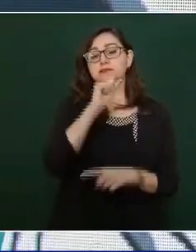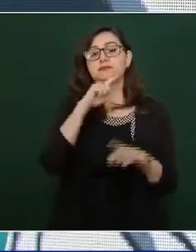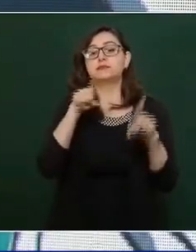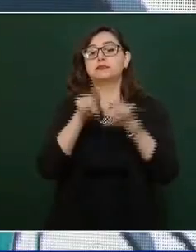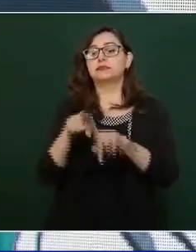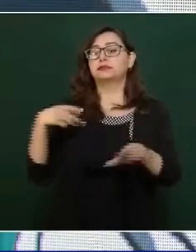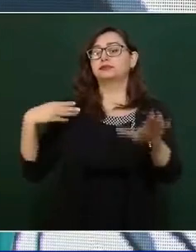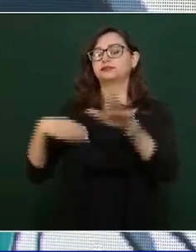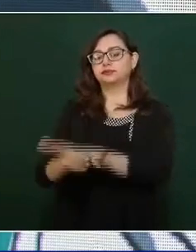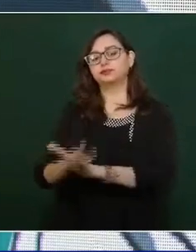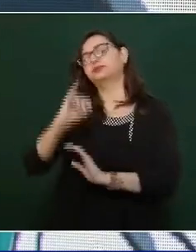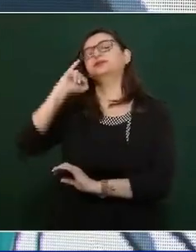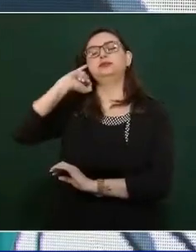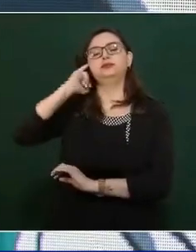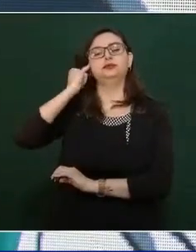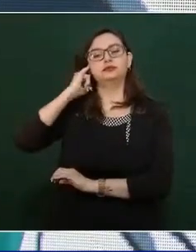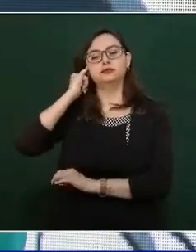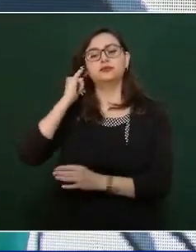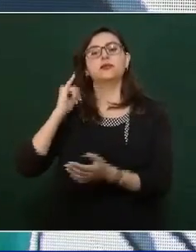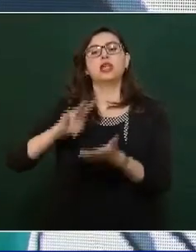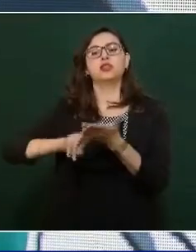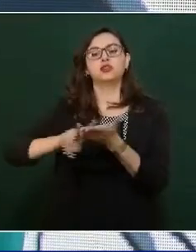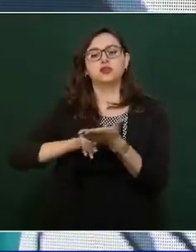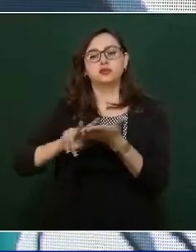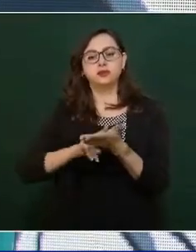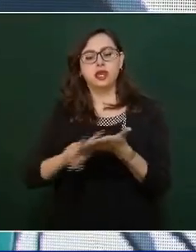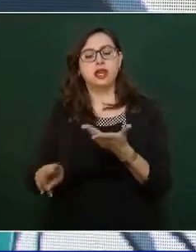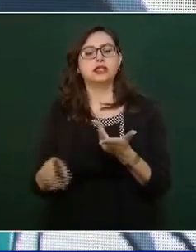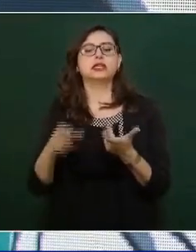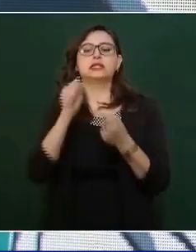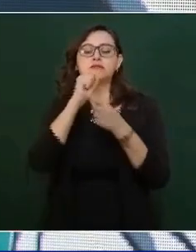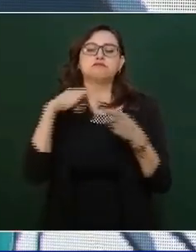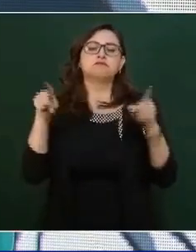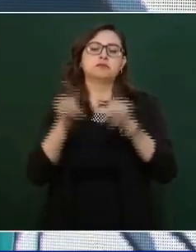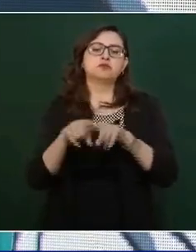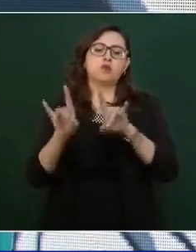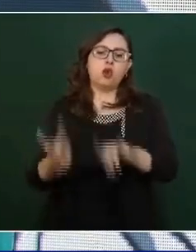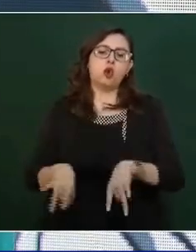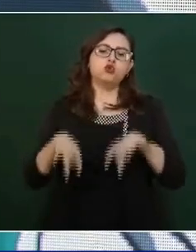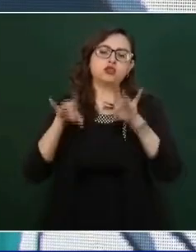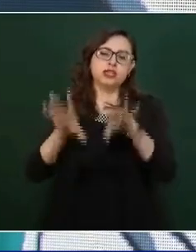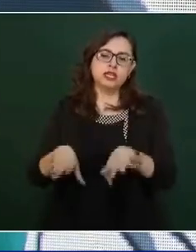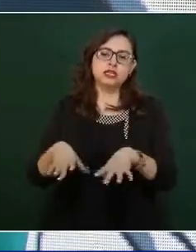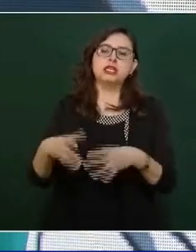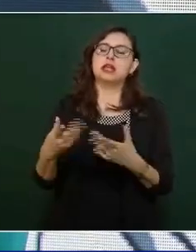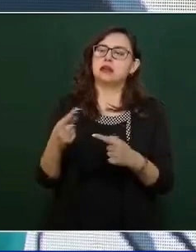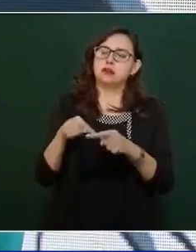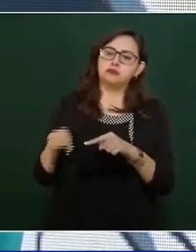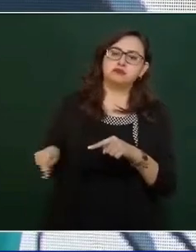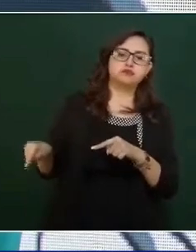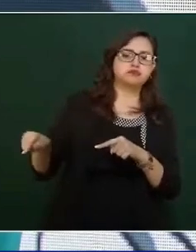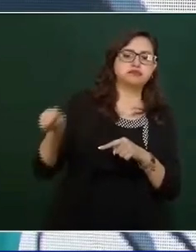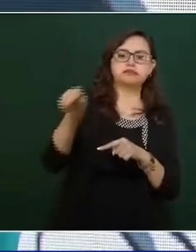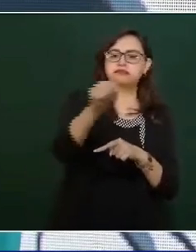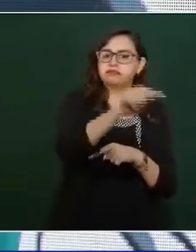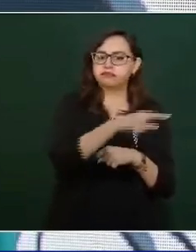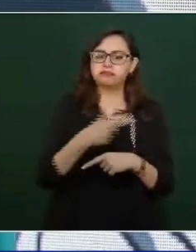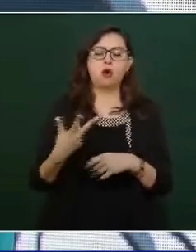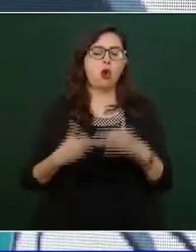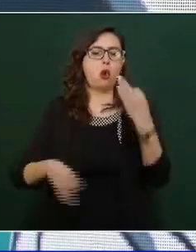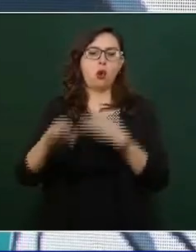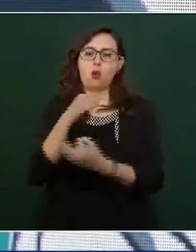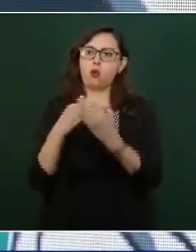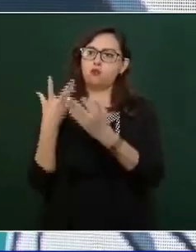Interior, Oceanía en particular, y estamos iniciando la obra de un puente que va a permitir el